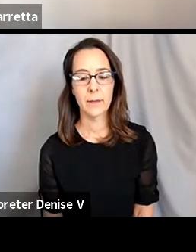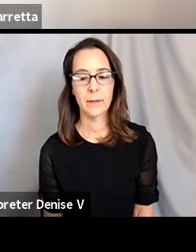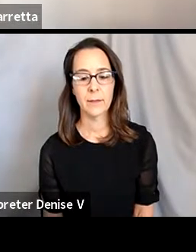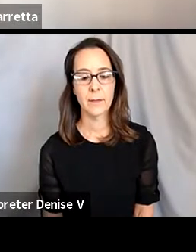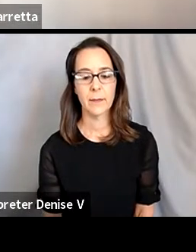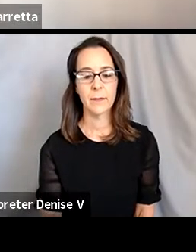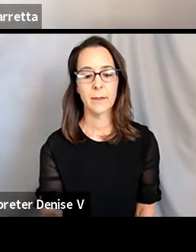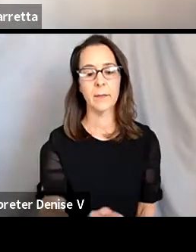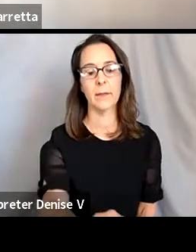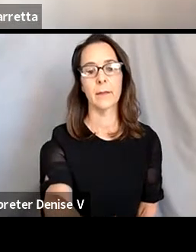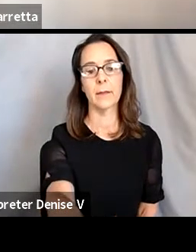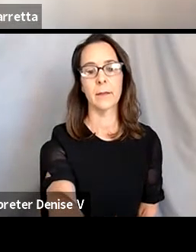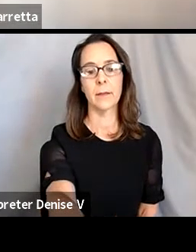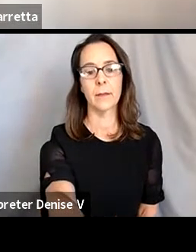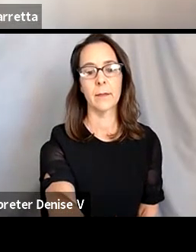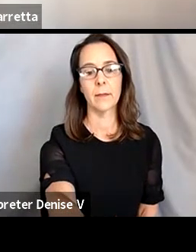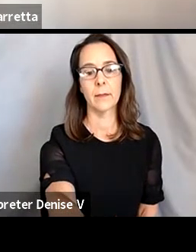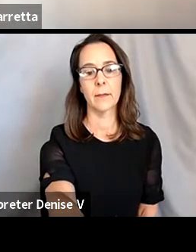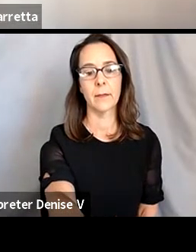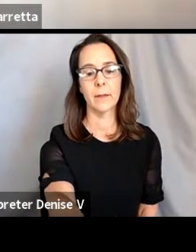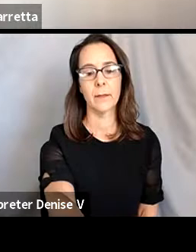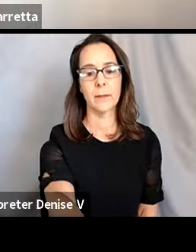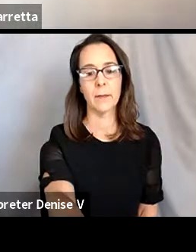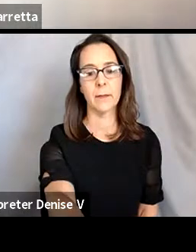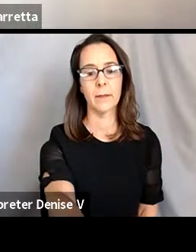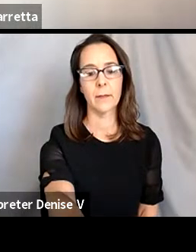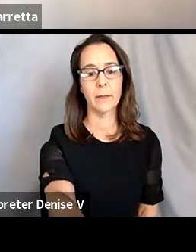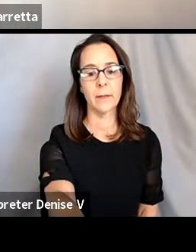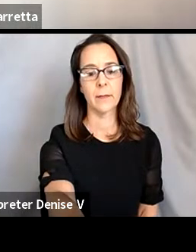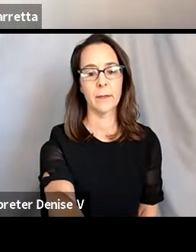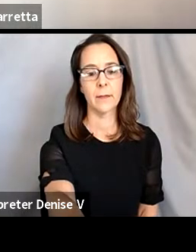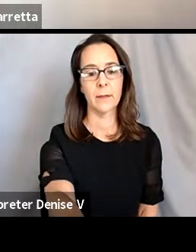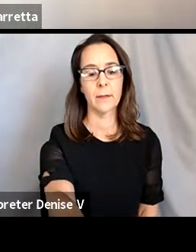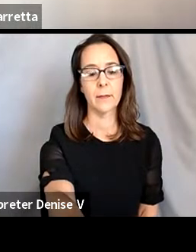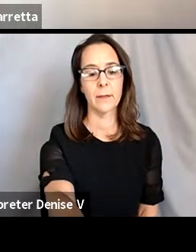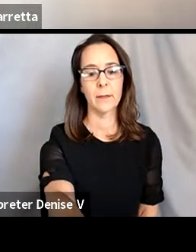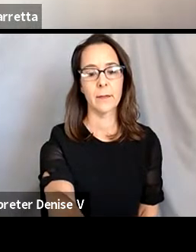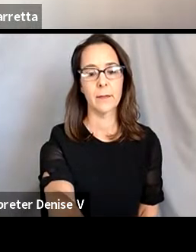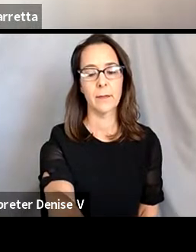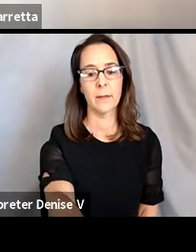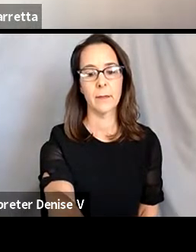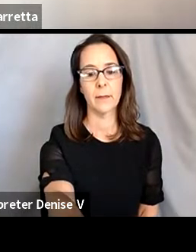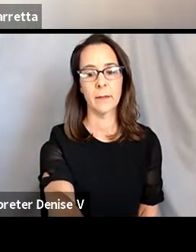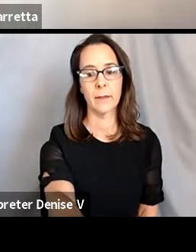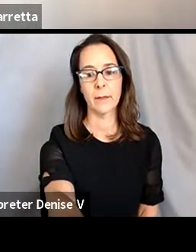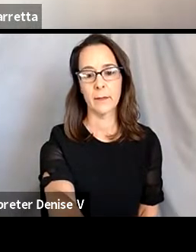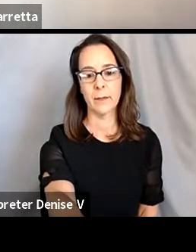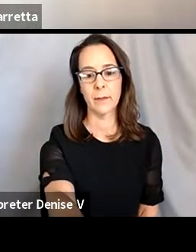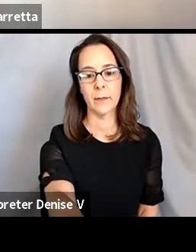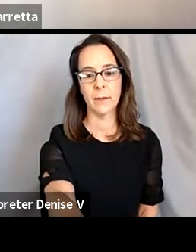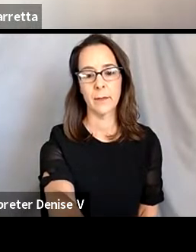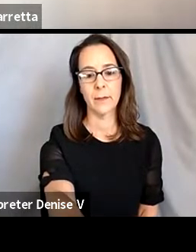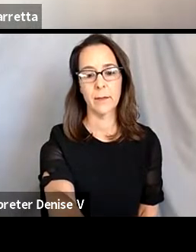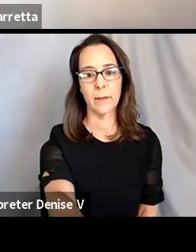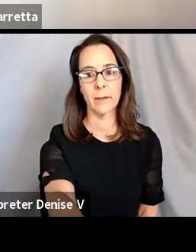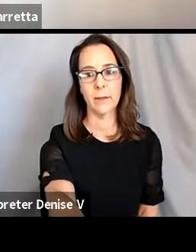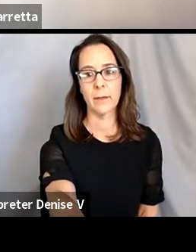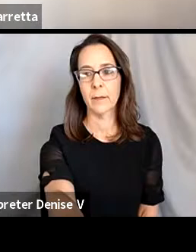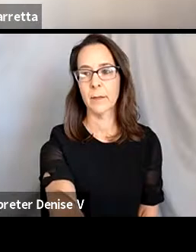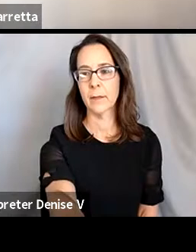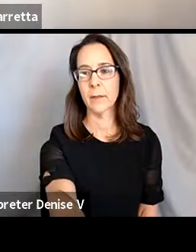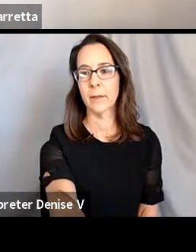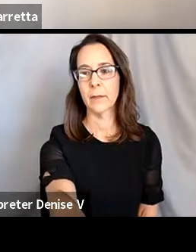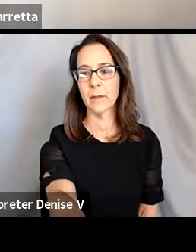en forma de globo terráqueo. Si nos está acompañando a través de la aplicación de Zoom para smartphone, seleccione su